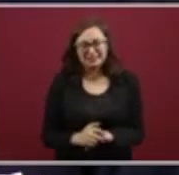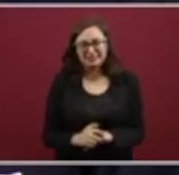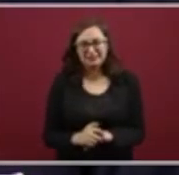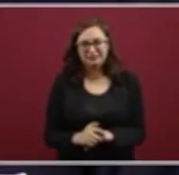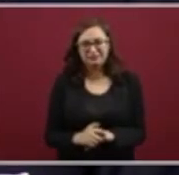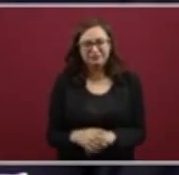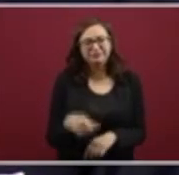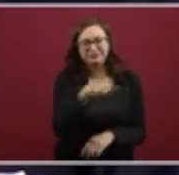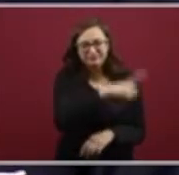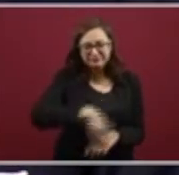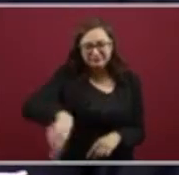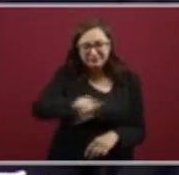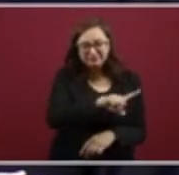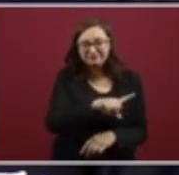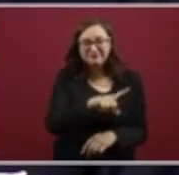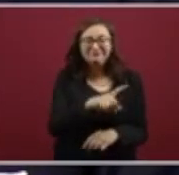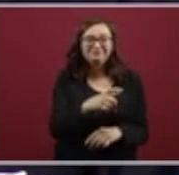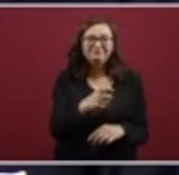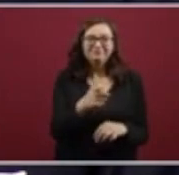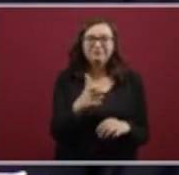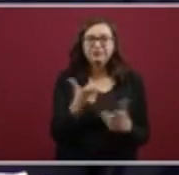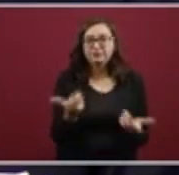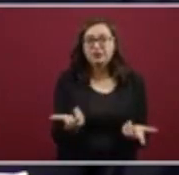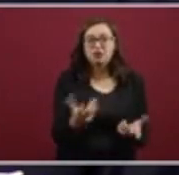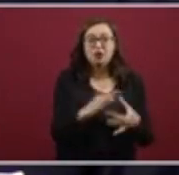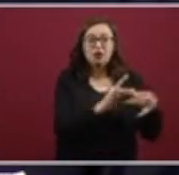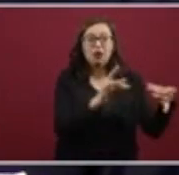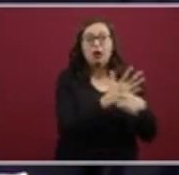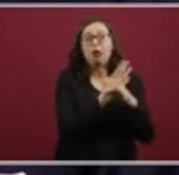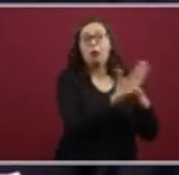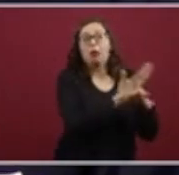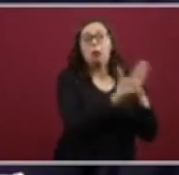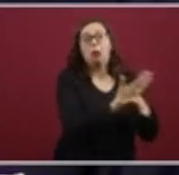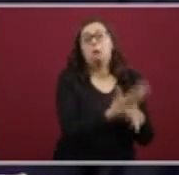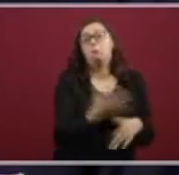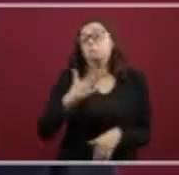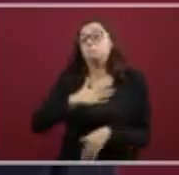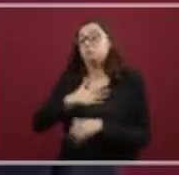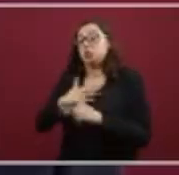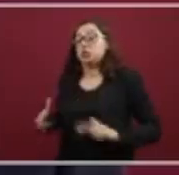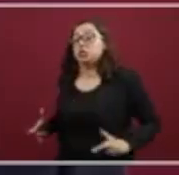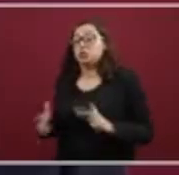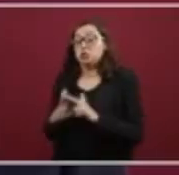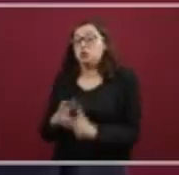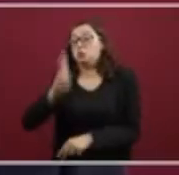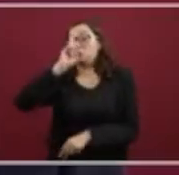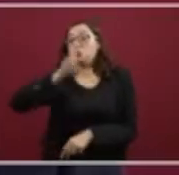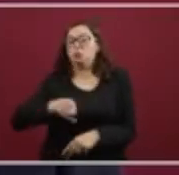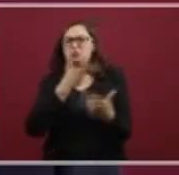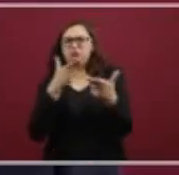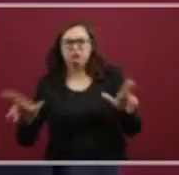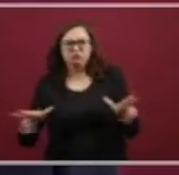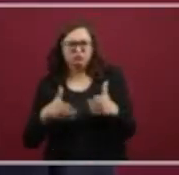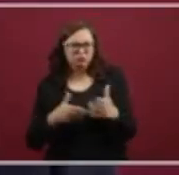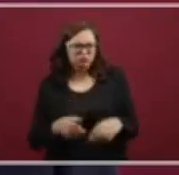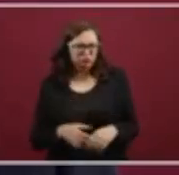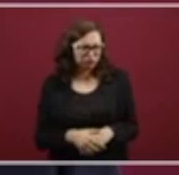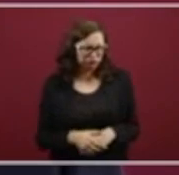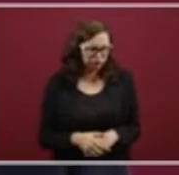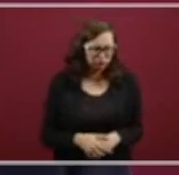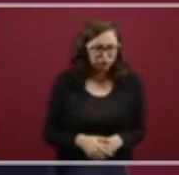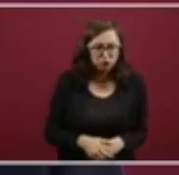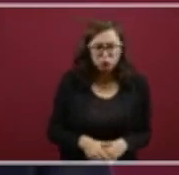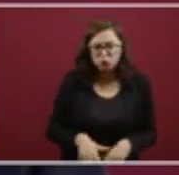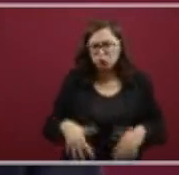Estaban hablando de que mi religión me impedía cantar el himno. O sea,